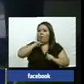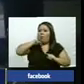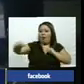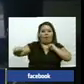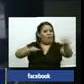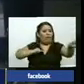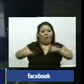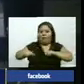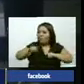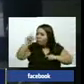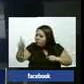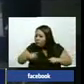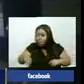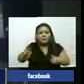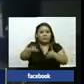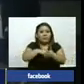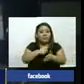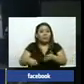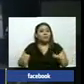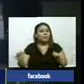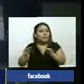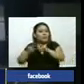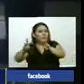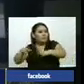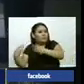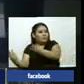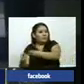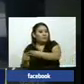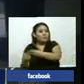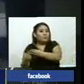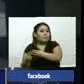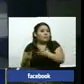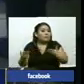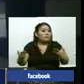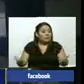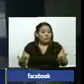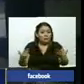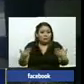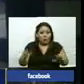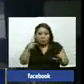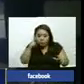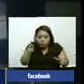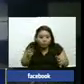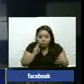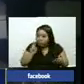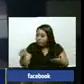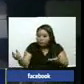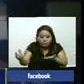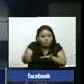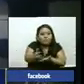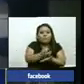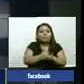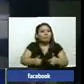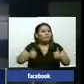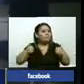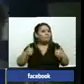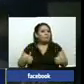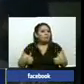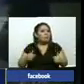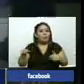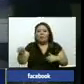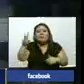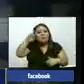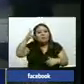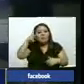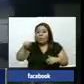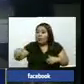libre circulación, así como organizaciones terroristas, logrando este importante resultado que se espera llevar tranquilidad a